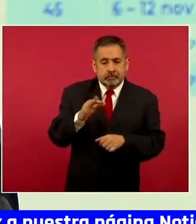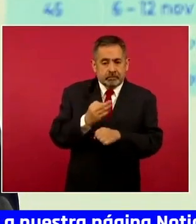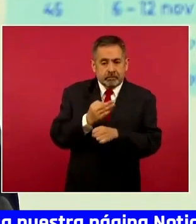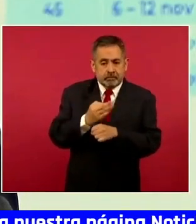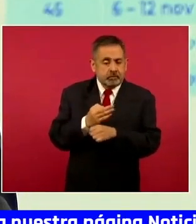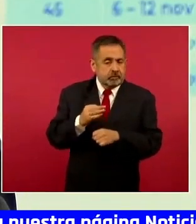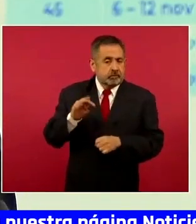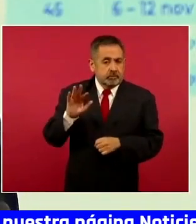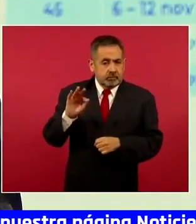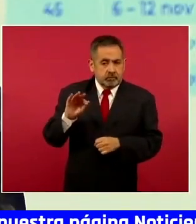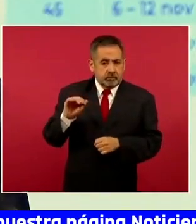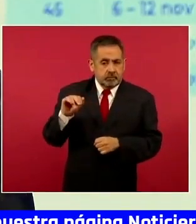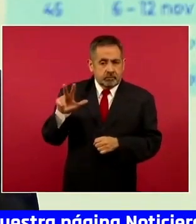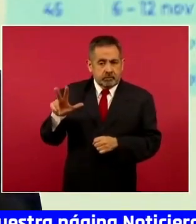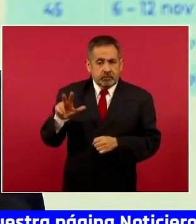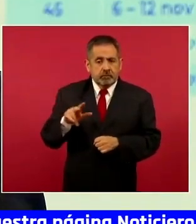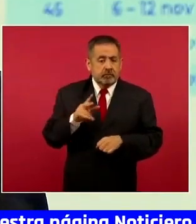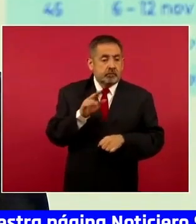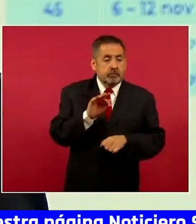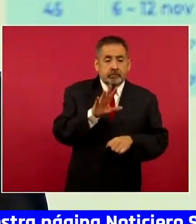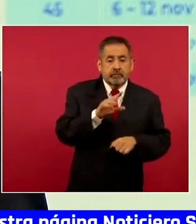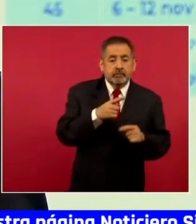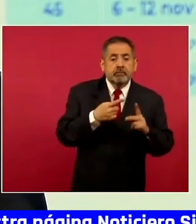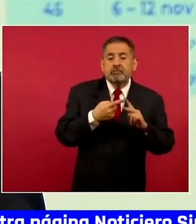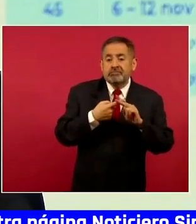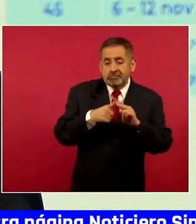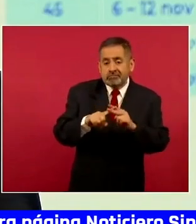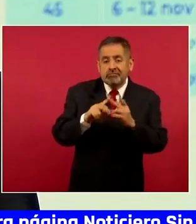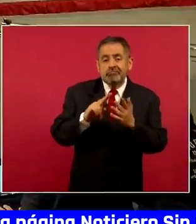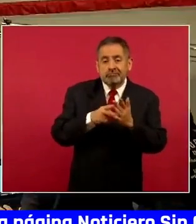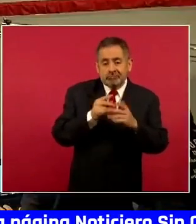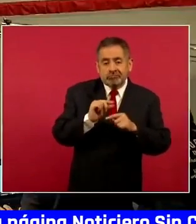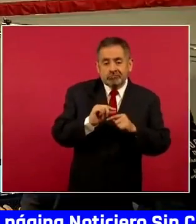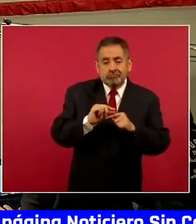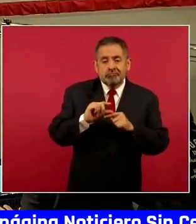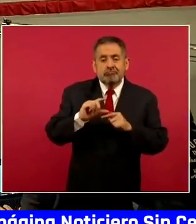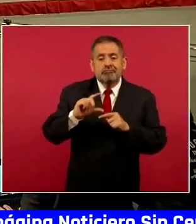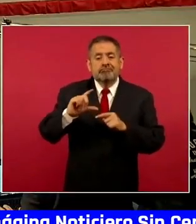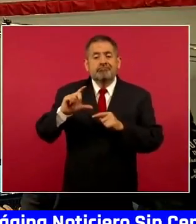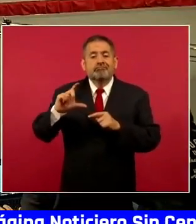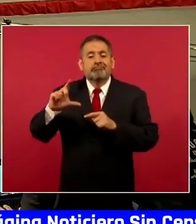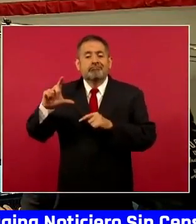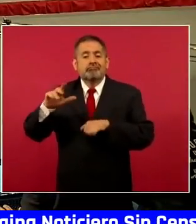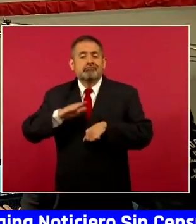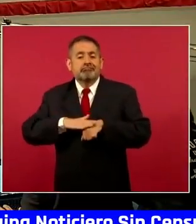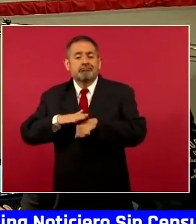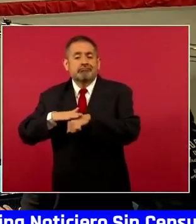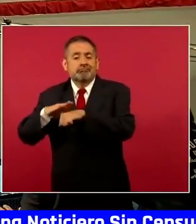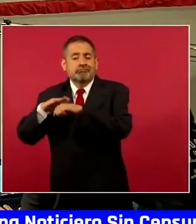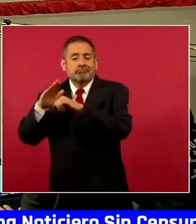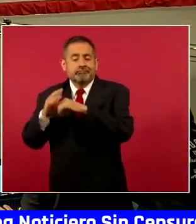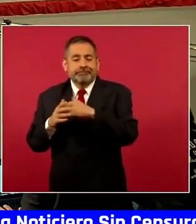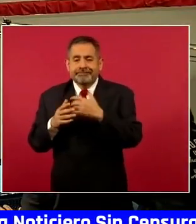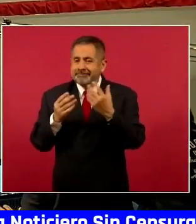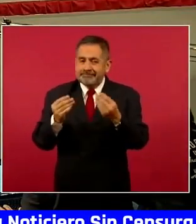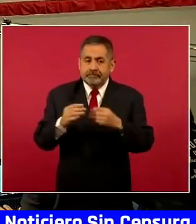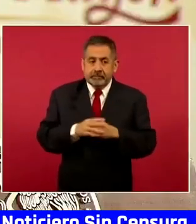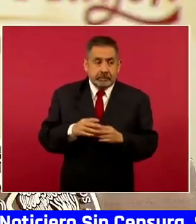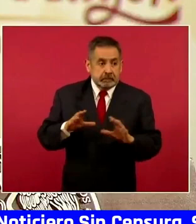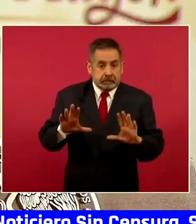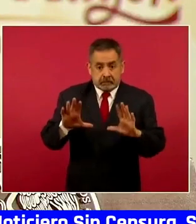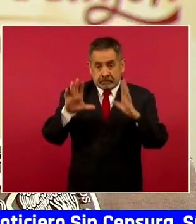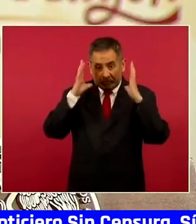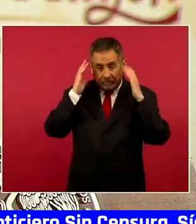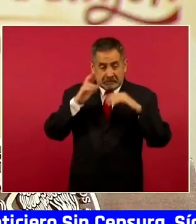estamos en la semana 48, empezó un incremento progresivo. Pero afortunadamente el incremento no es acelerado,